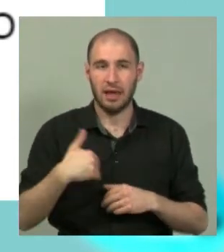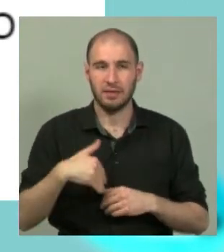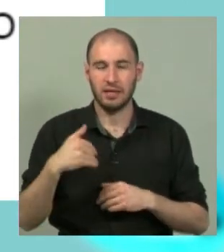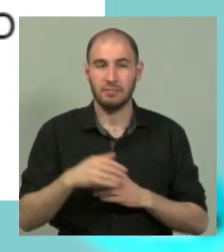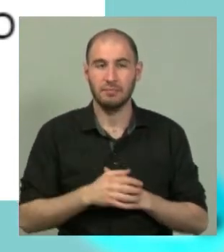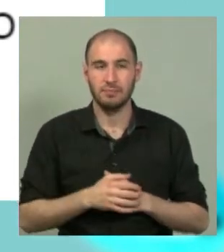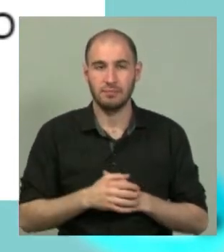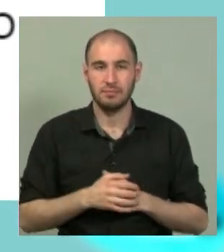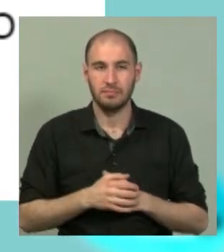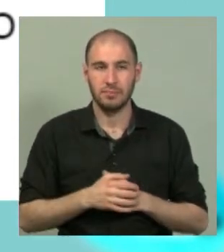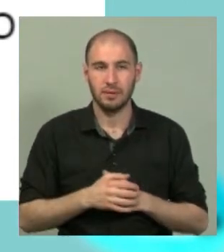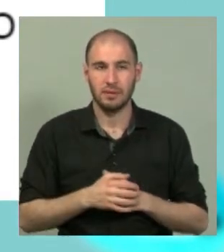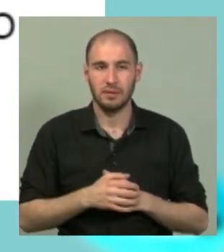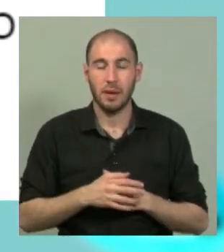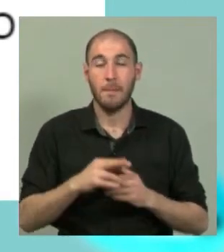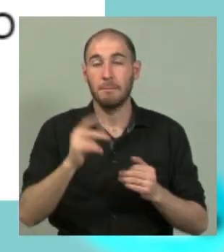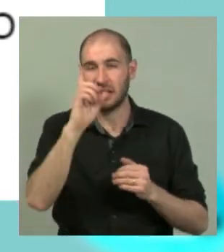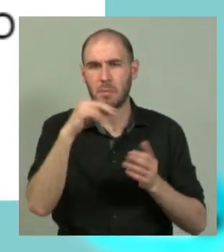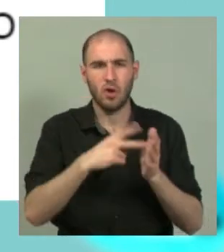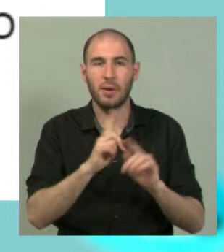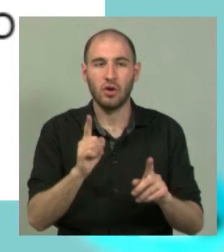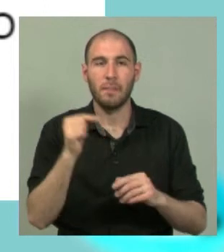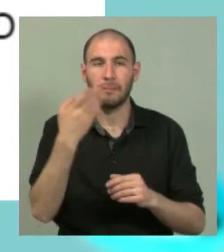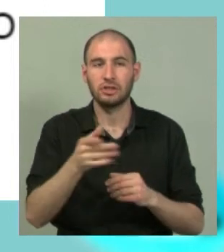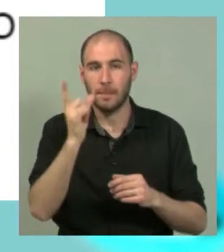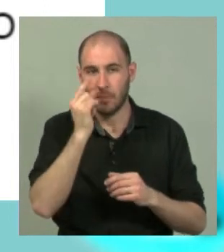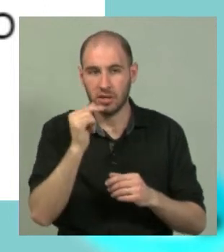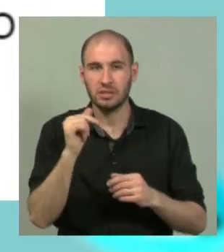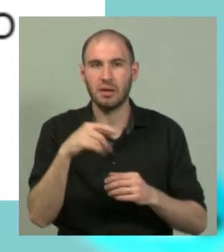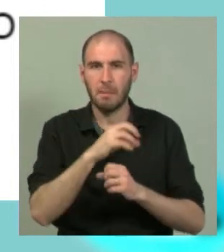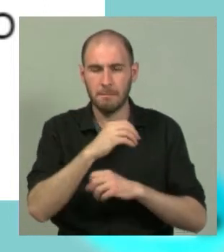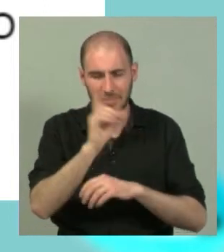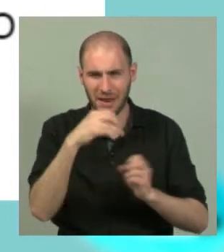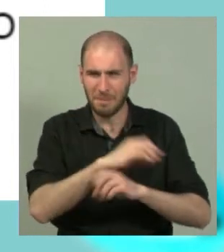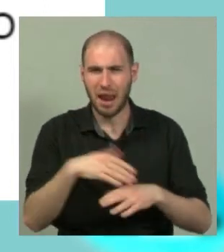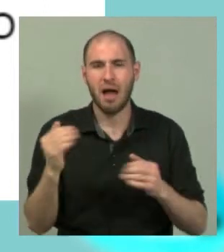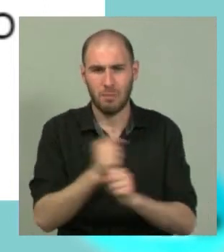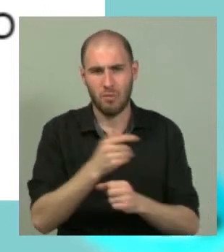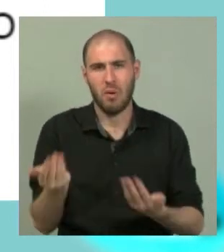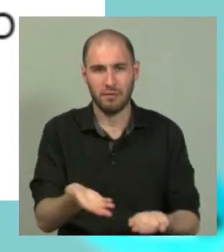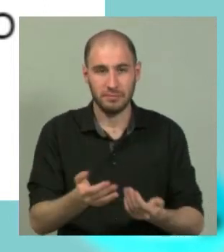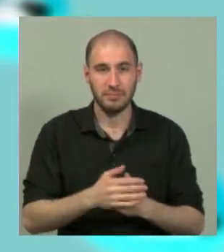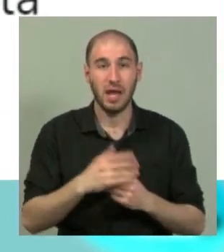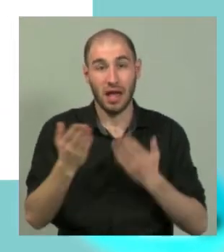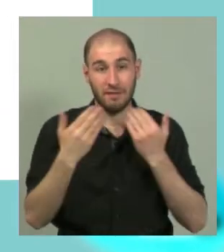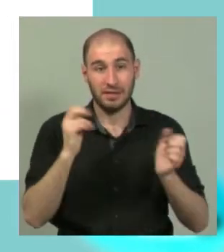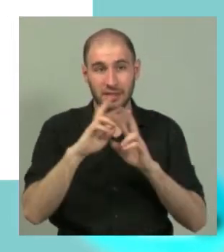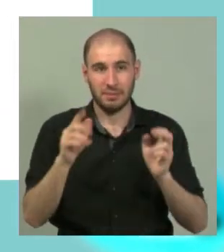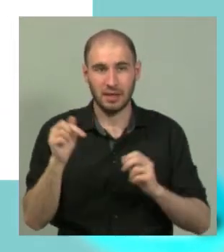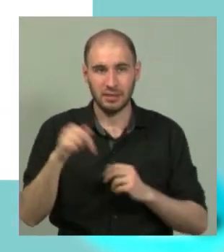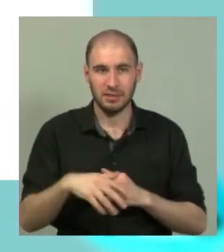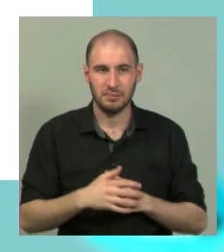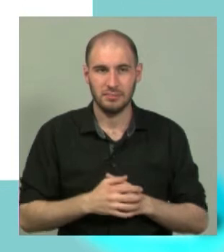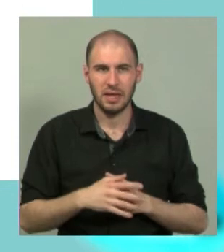Argentina no es la minería el problema, sino los políticos que permiten la mala minería. Bien, hablábamos justamente de la